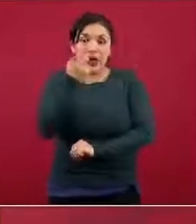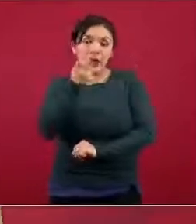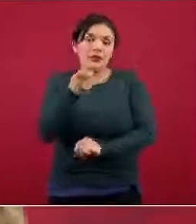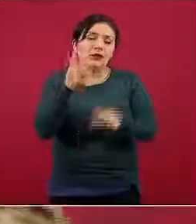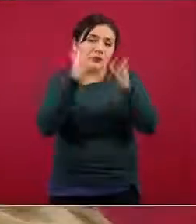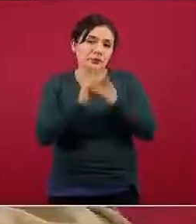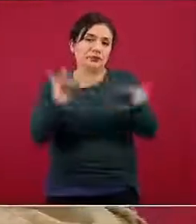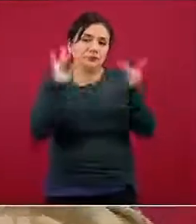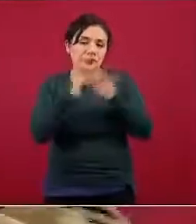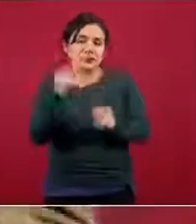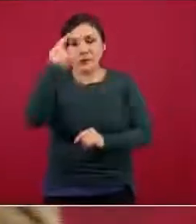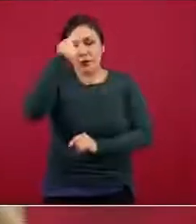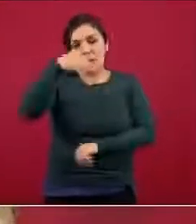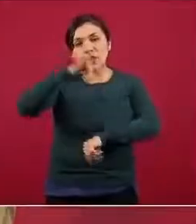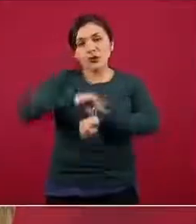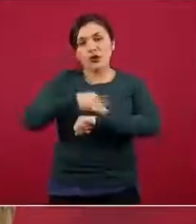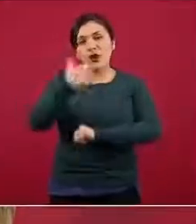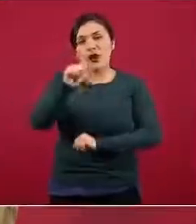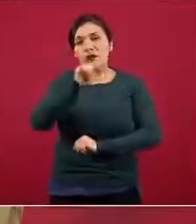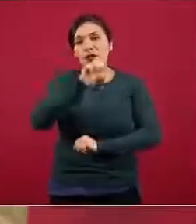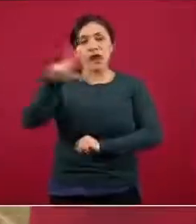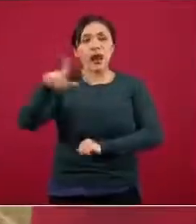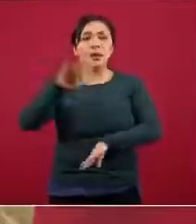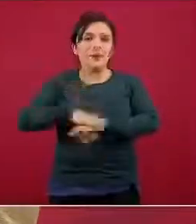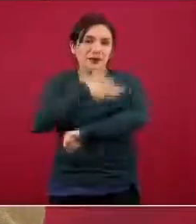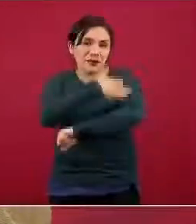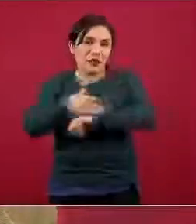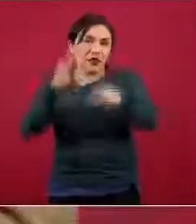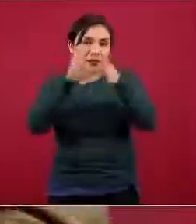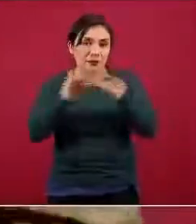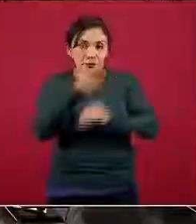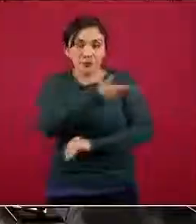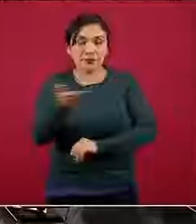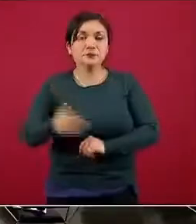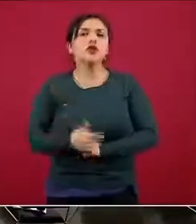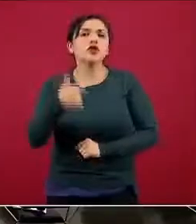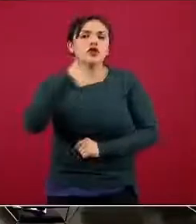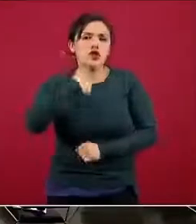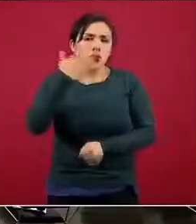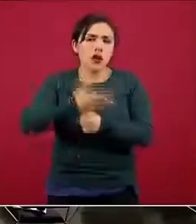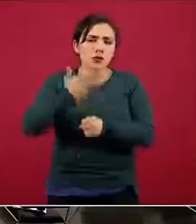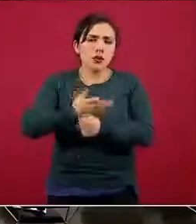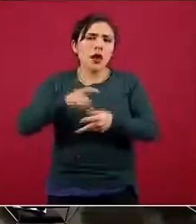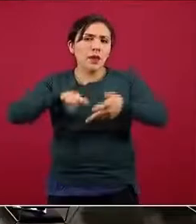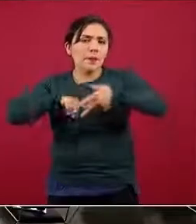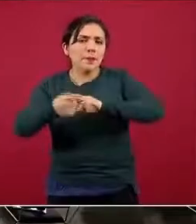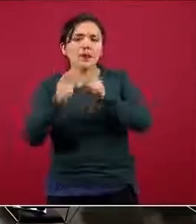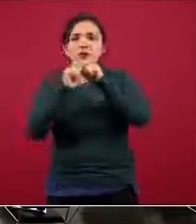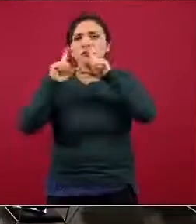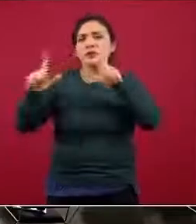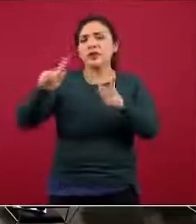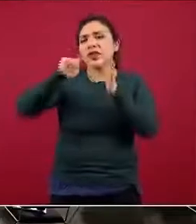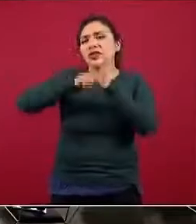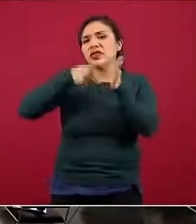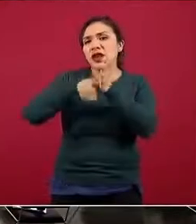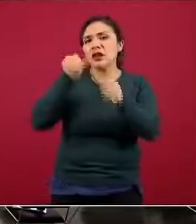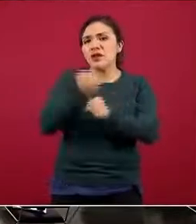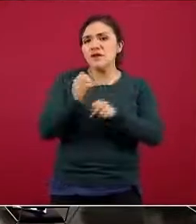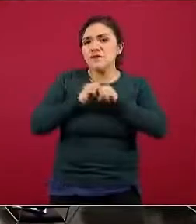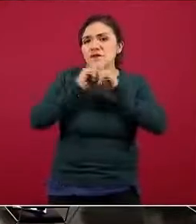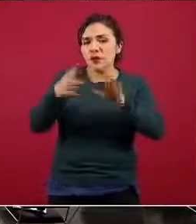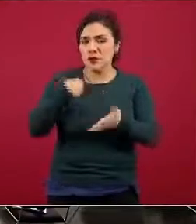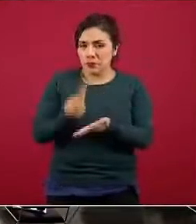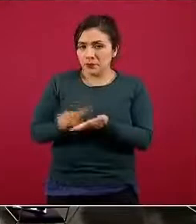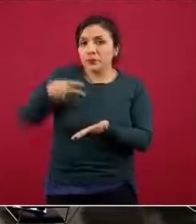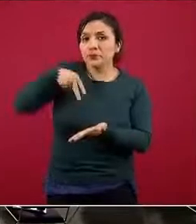detalles que el doctor López-Gatell comentará en breve. Entonces, yo voy a presentar el informe técnico. Me voy a poner